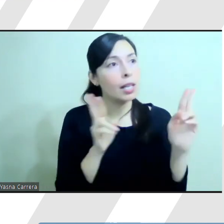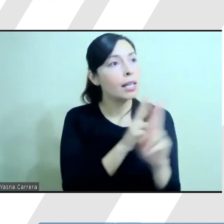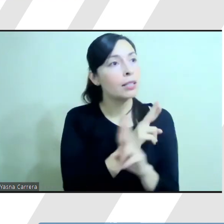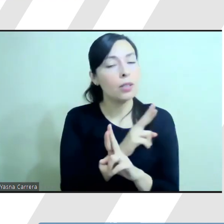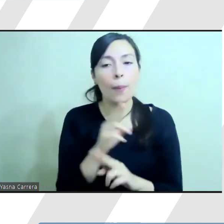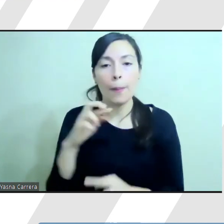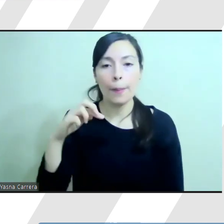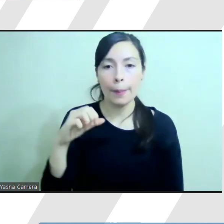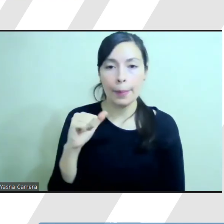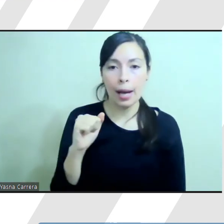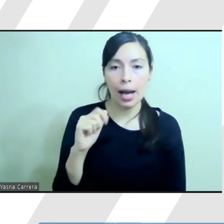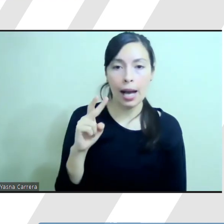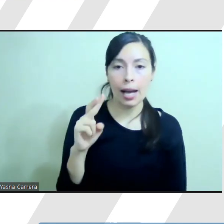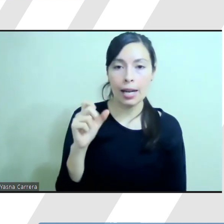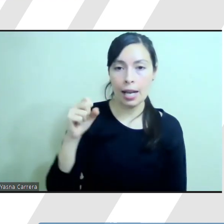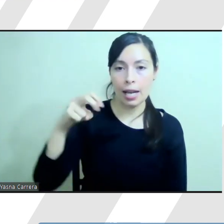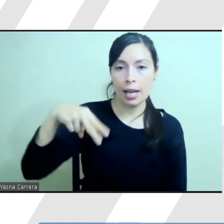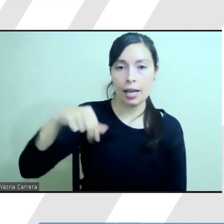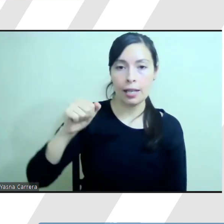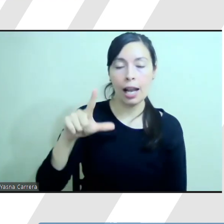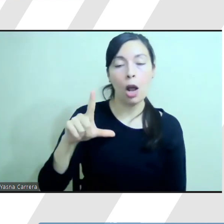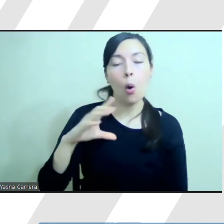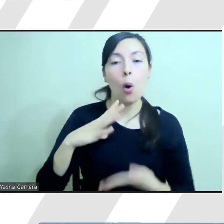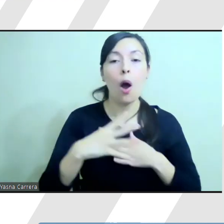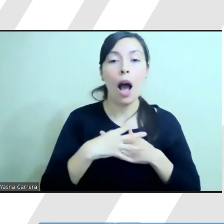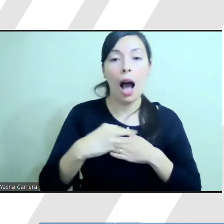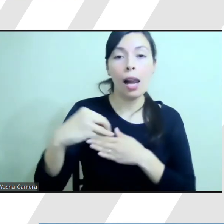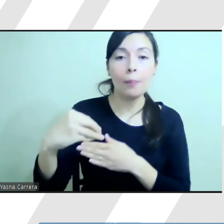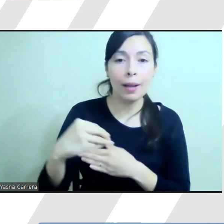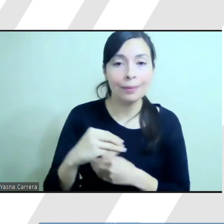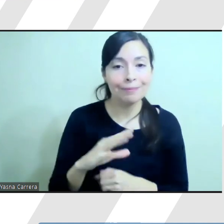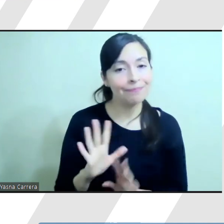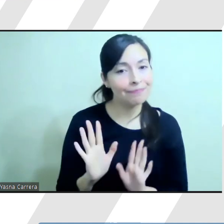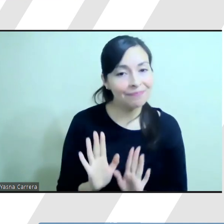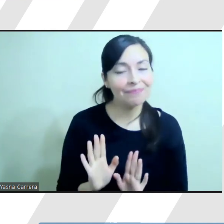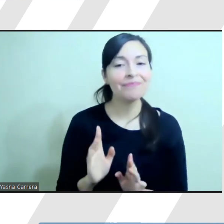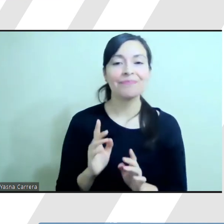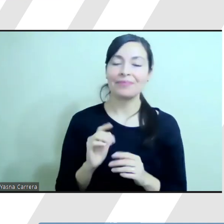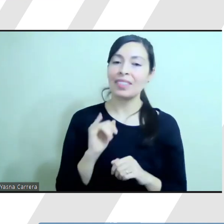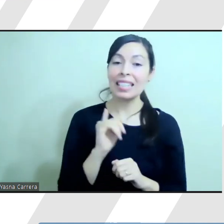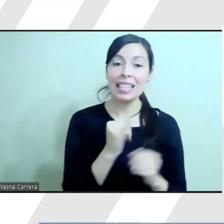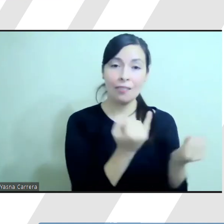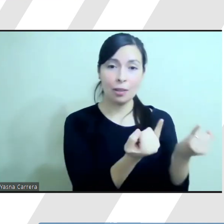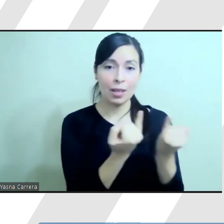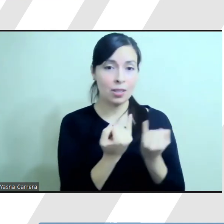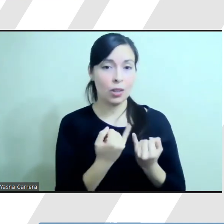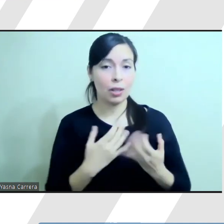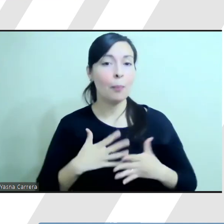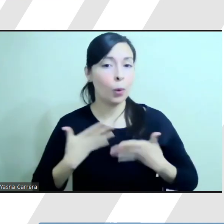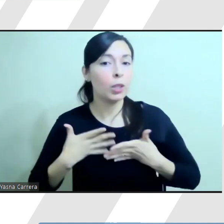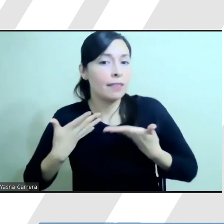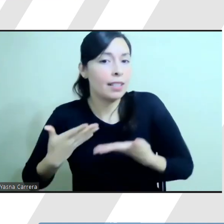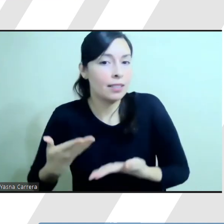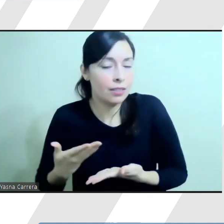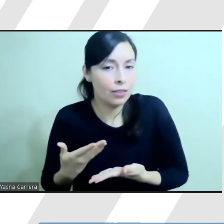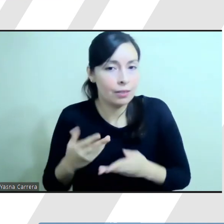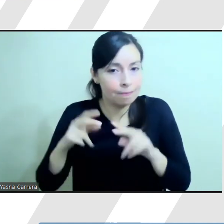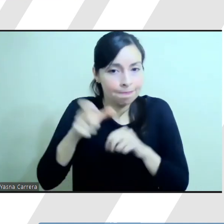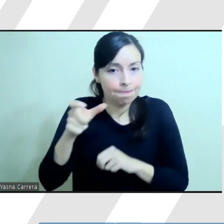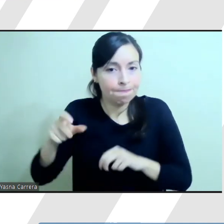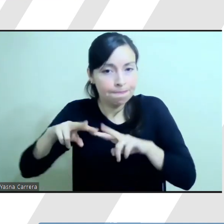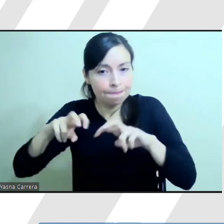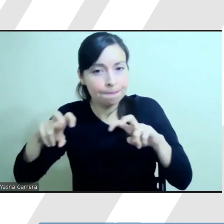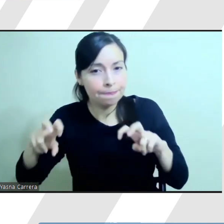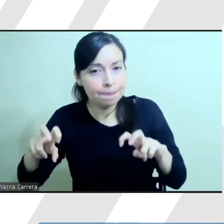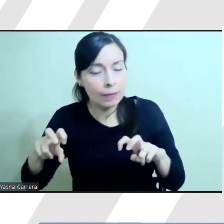el sitio de Alma, por mencionar otro, sí son antecedentes que le dan motivación a los investigadores para decir, si vamos a